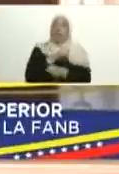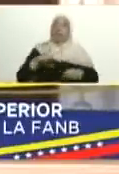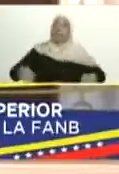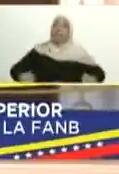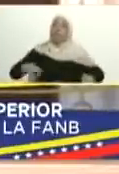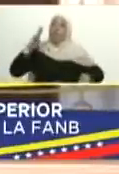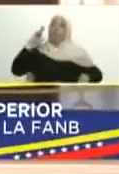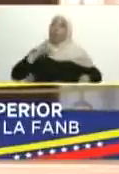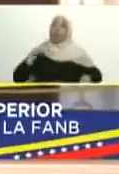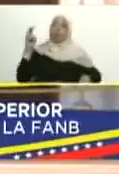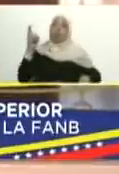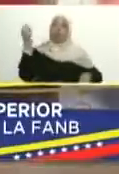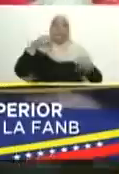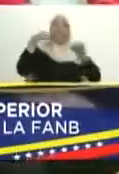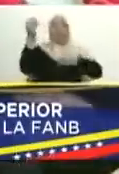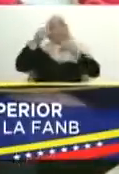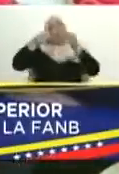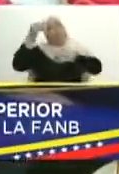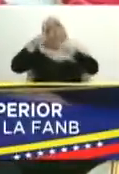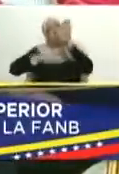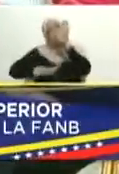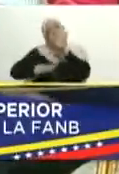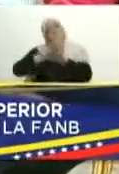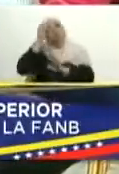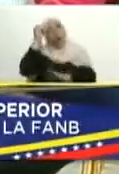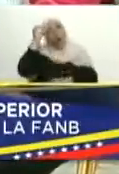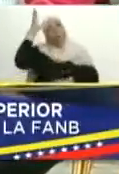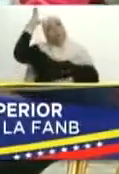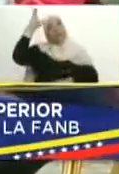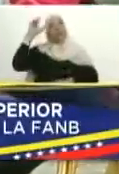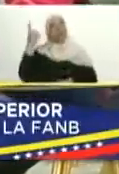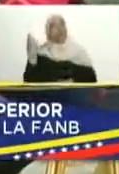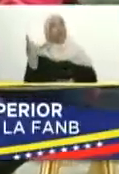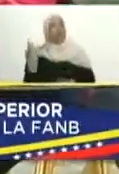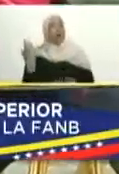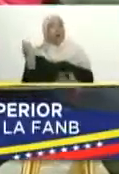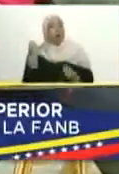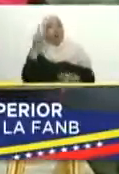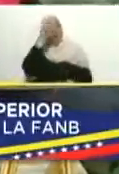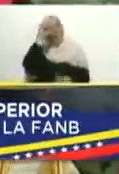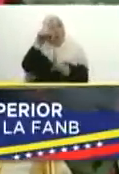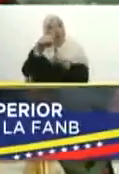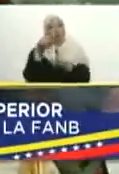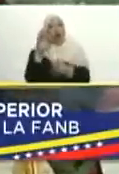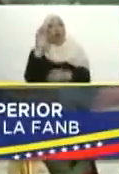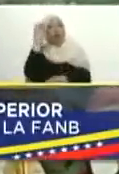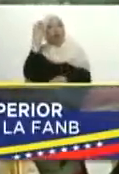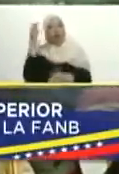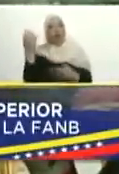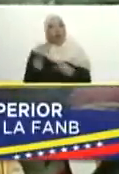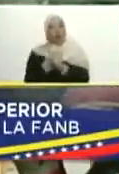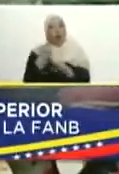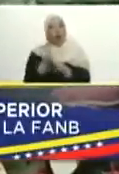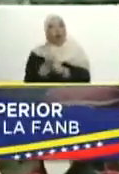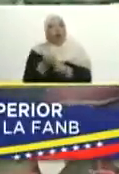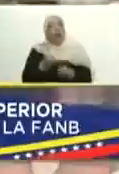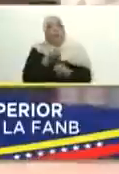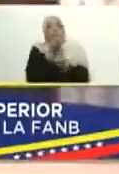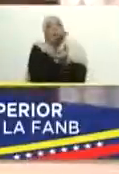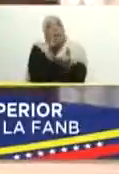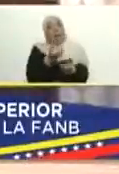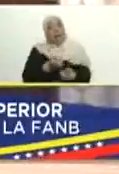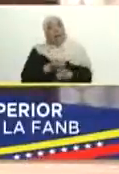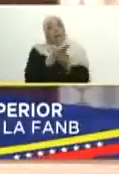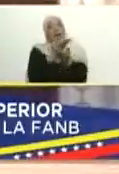esta capacidad. Y lo que viene, y lo que viene. Llévenle mi mensaje,